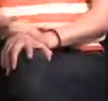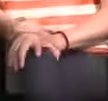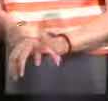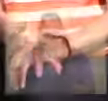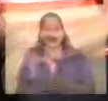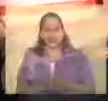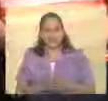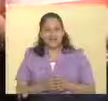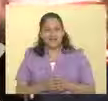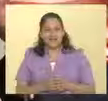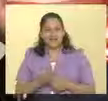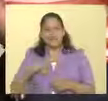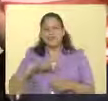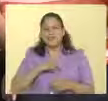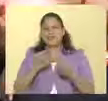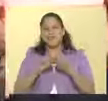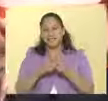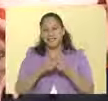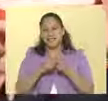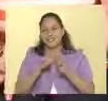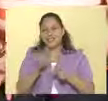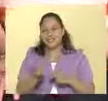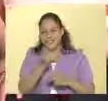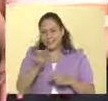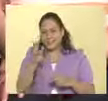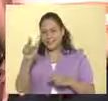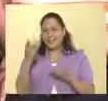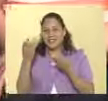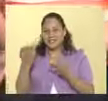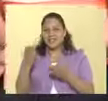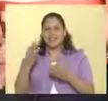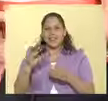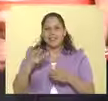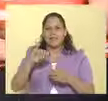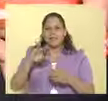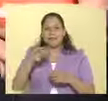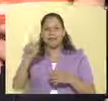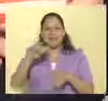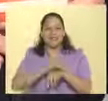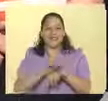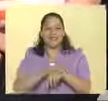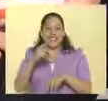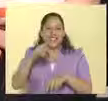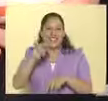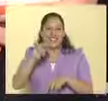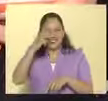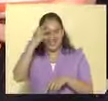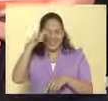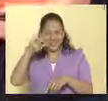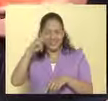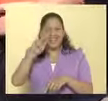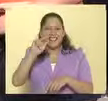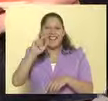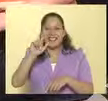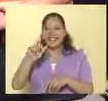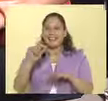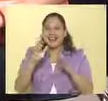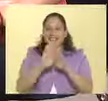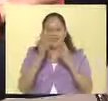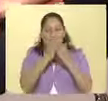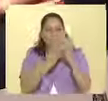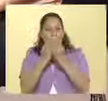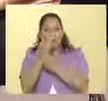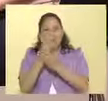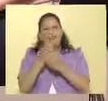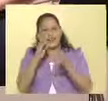Y bueno, nosotros ya entramos a la entrevista y aquí tenemos a nuestra mima Carla que nos está diciendo. Enséñanos tus guantes, porfa, Carlita.